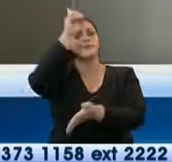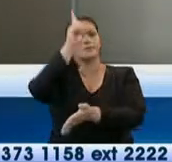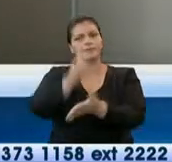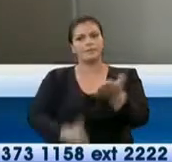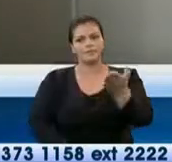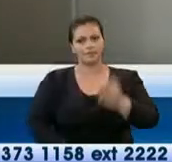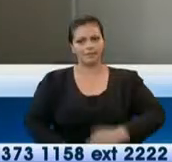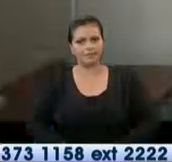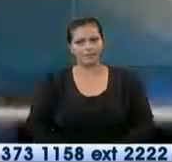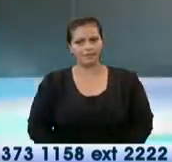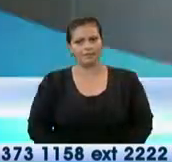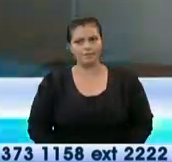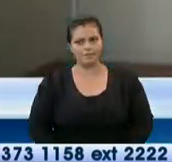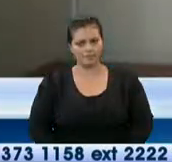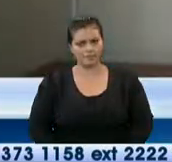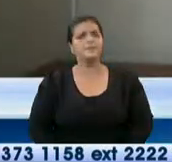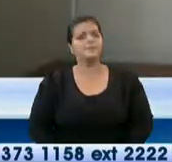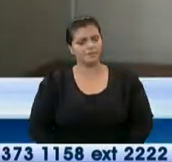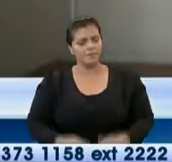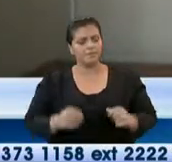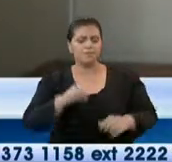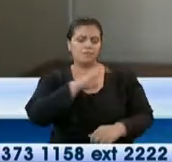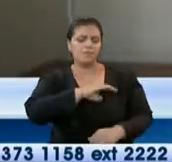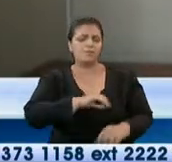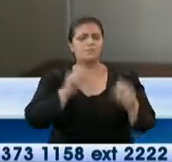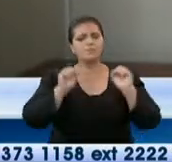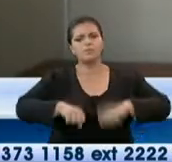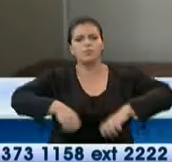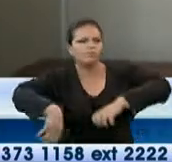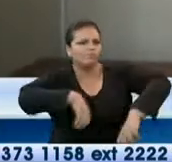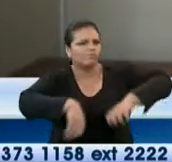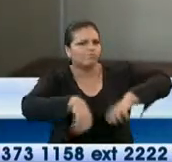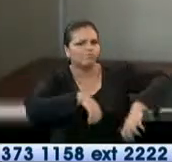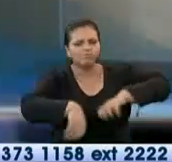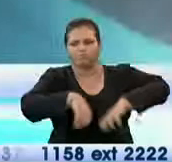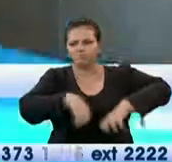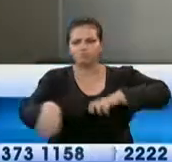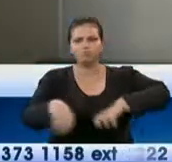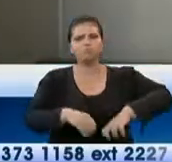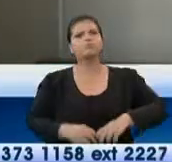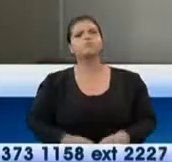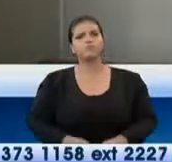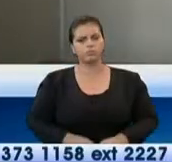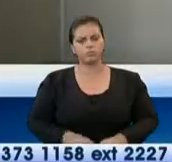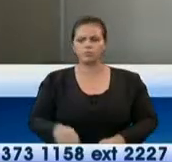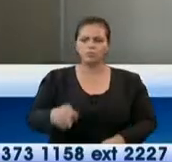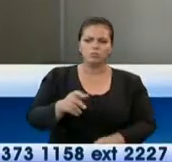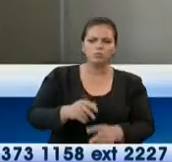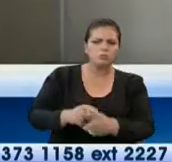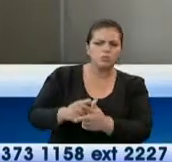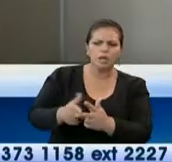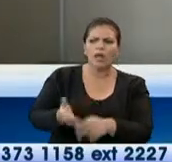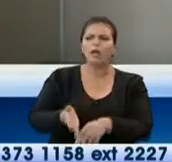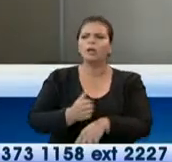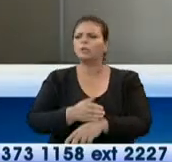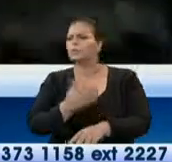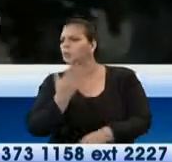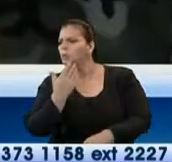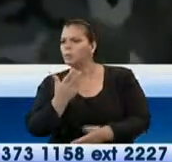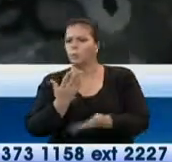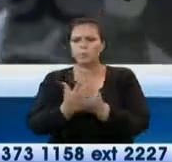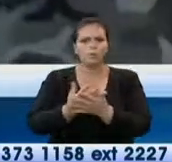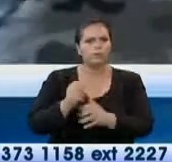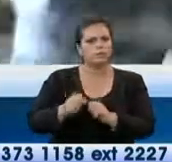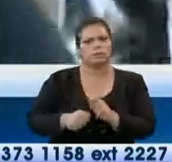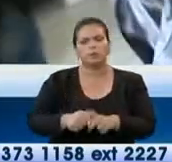y adicionalmente nosotros tenemos que hacer conocer a las autoridades del arma que tienen y de pronto los antecedentes que llegasen a tener después de las verificaciones que hagamos.